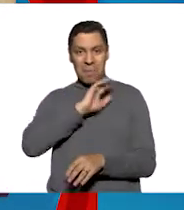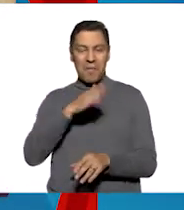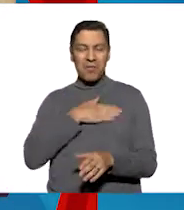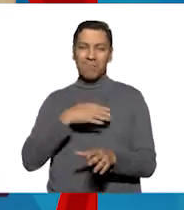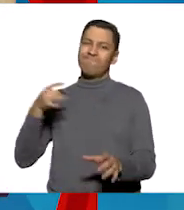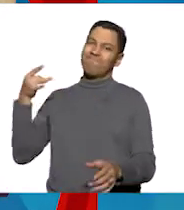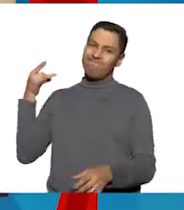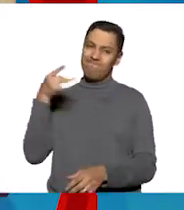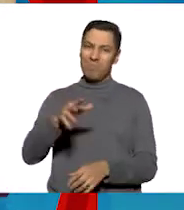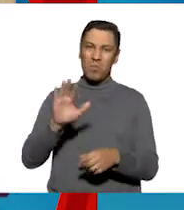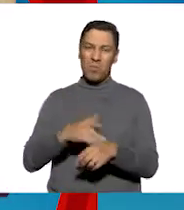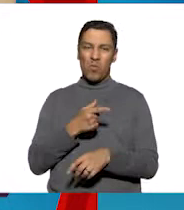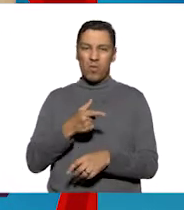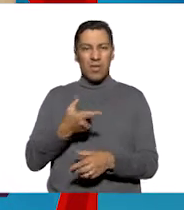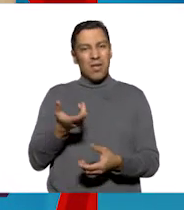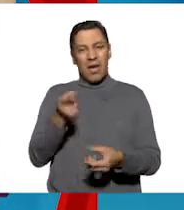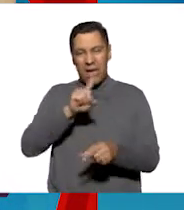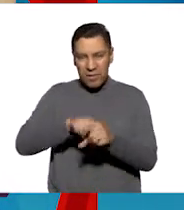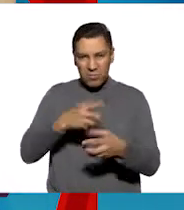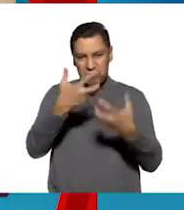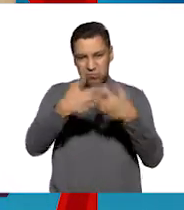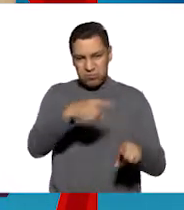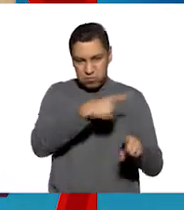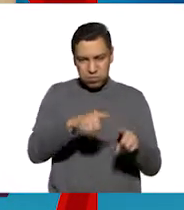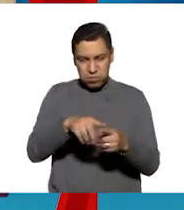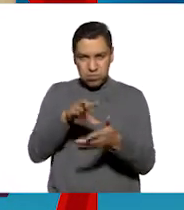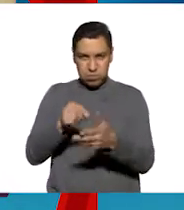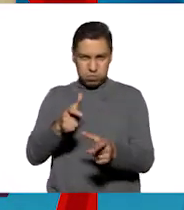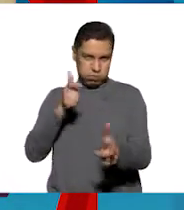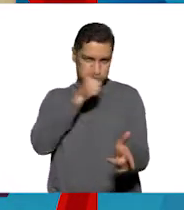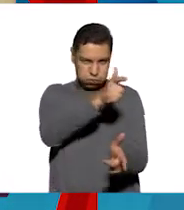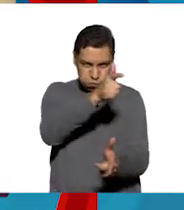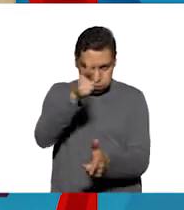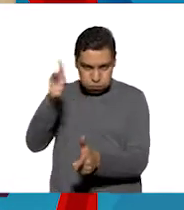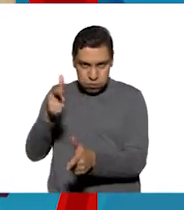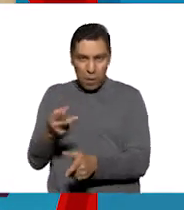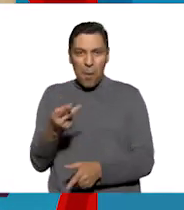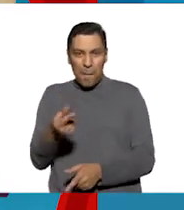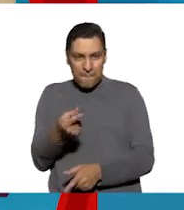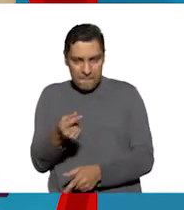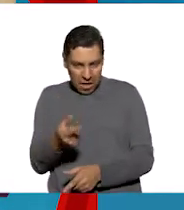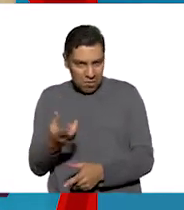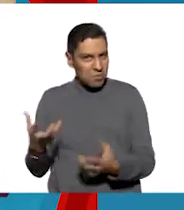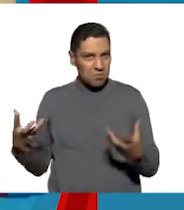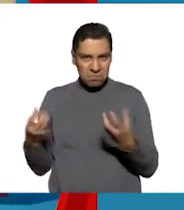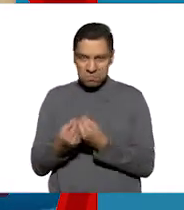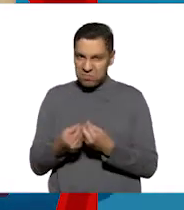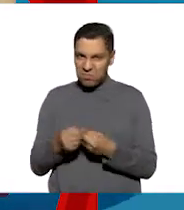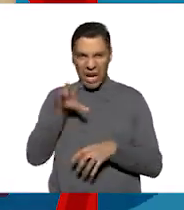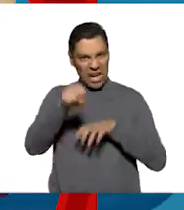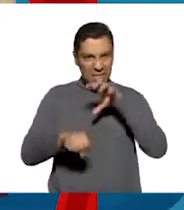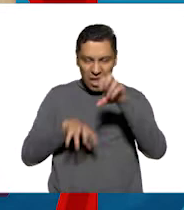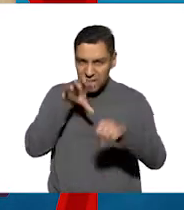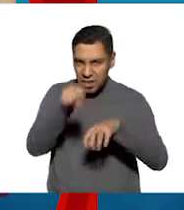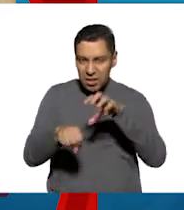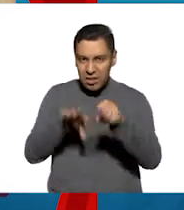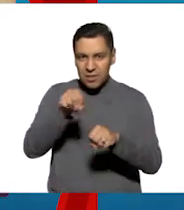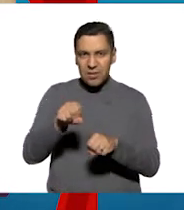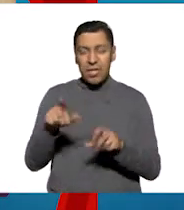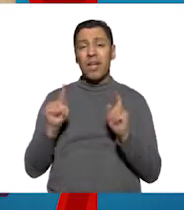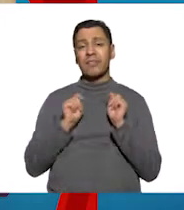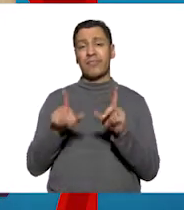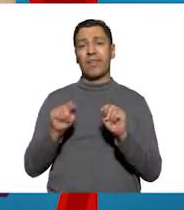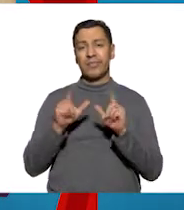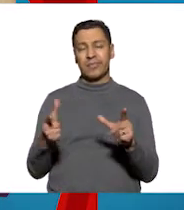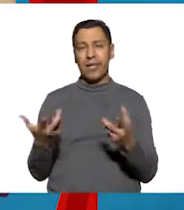la superioridad de su armamento, al uso de la pólvora y de perros de pelea. Así, consiguieron que los tlaxcaltecas